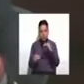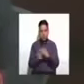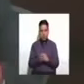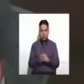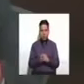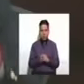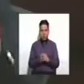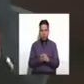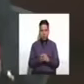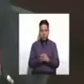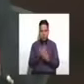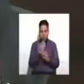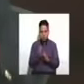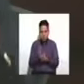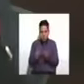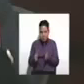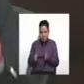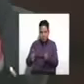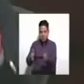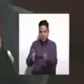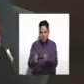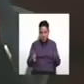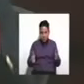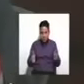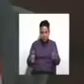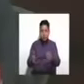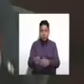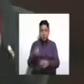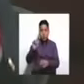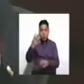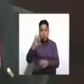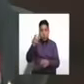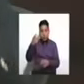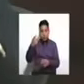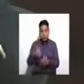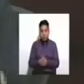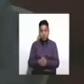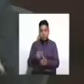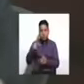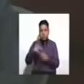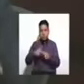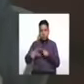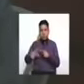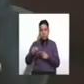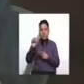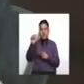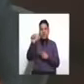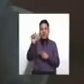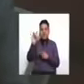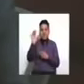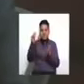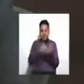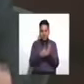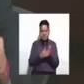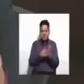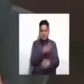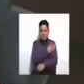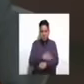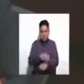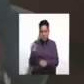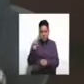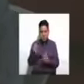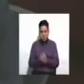si una doble calzada como la que se ha vendido acá, esa 4G de Agamarra, donde el kilómetro vale 15 mil millones de pesos,